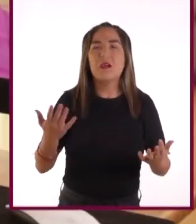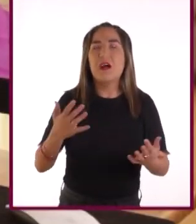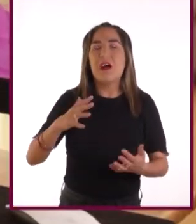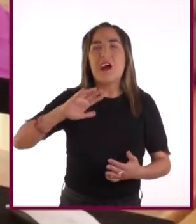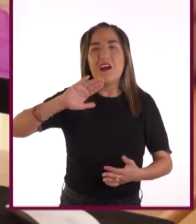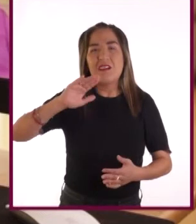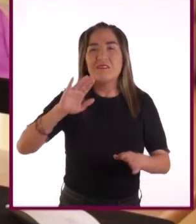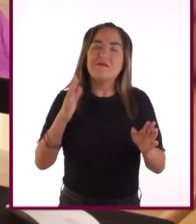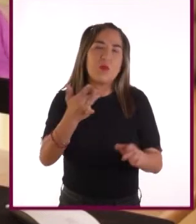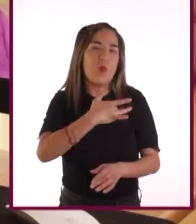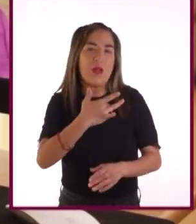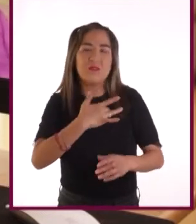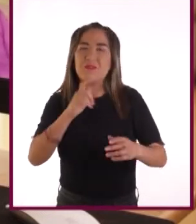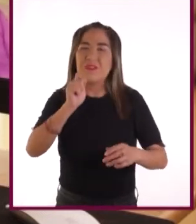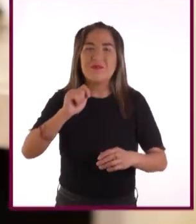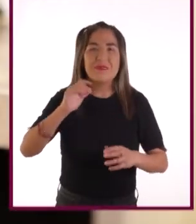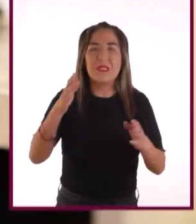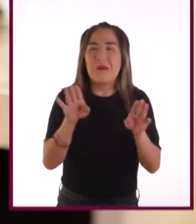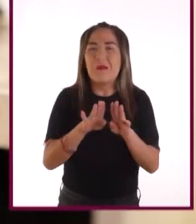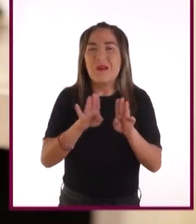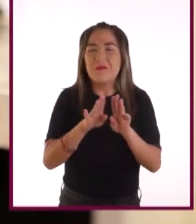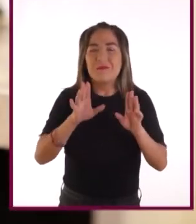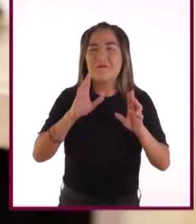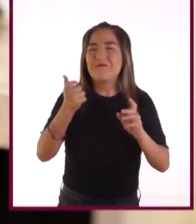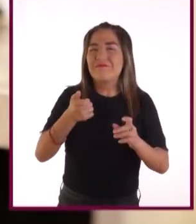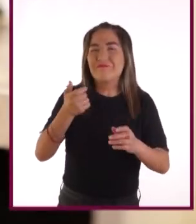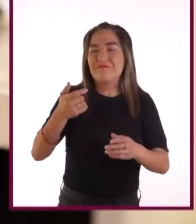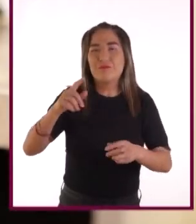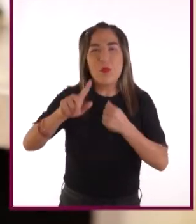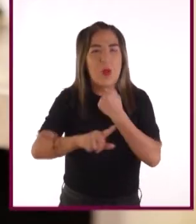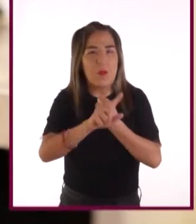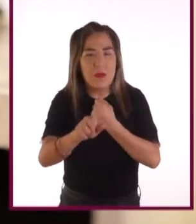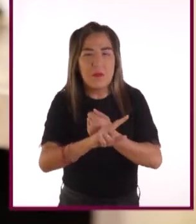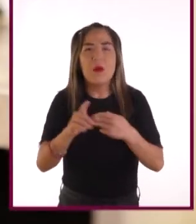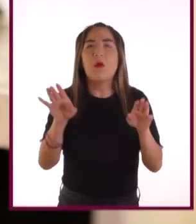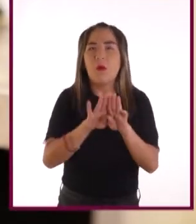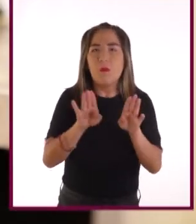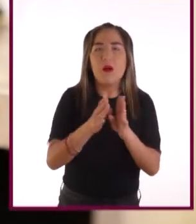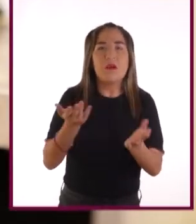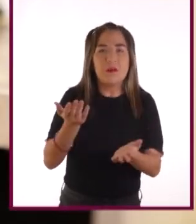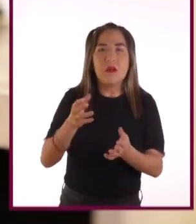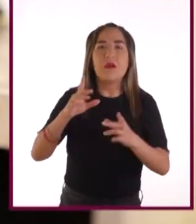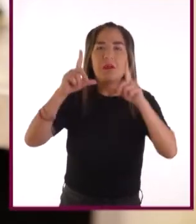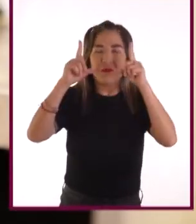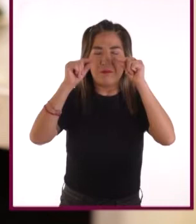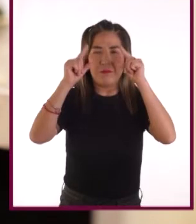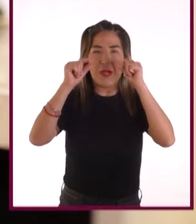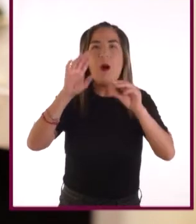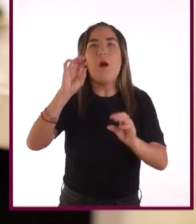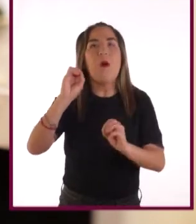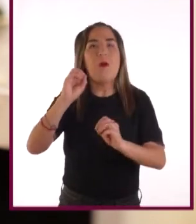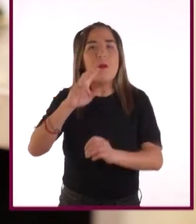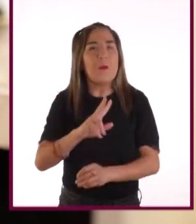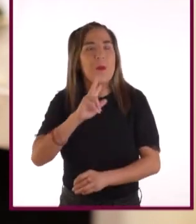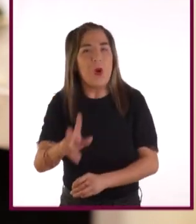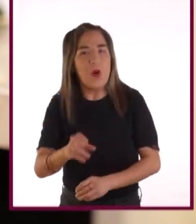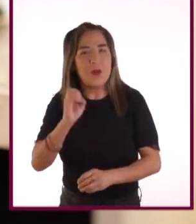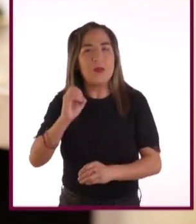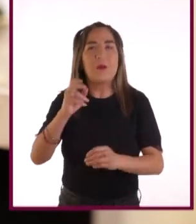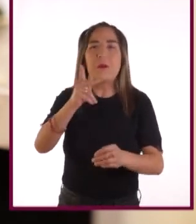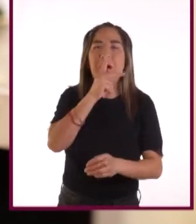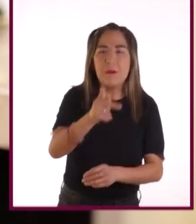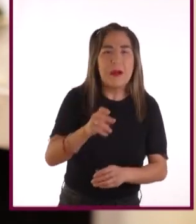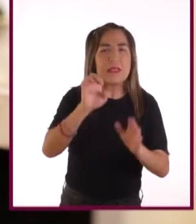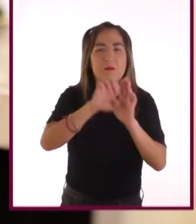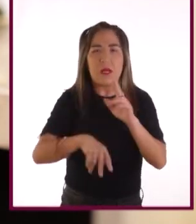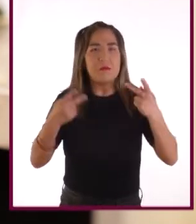accidente cardiovascular, igual, ¿no? El código Morse lo ocupan para poderse comunicar. A mí se me hizo súper sorprendente que, por